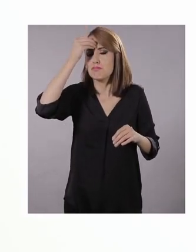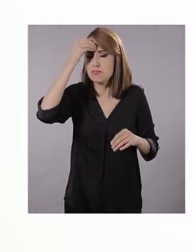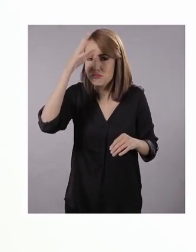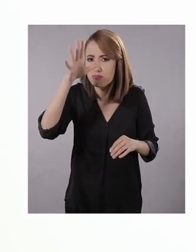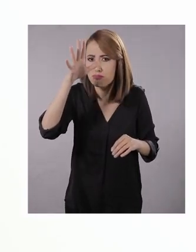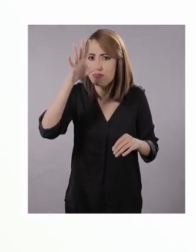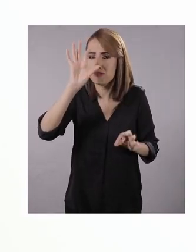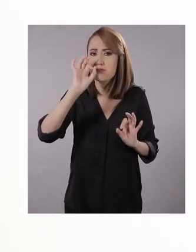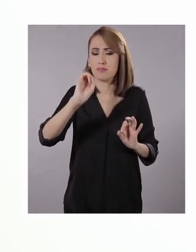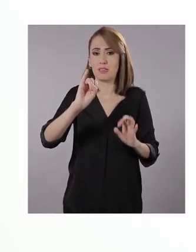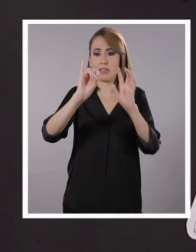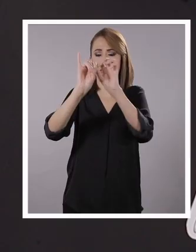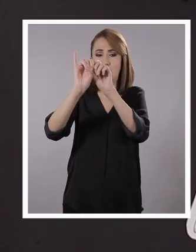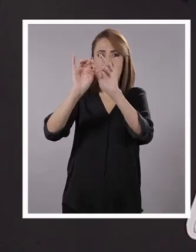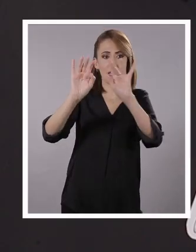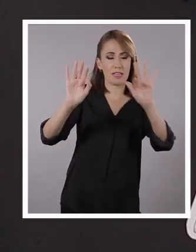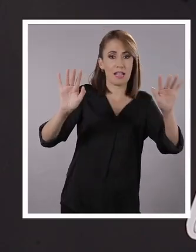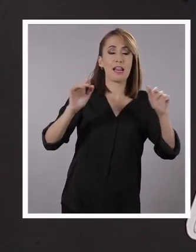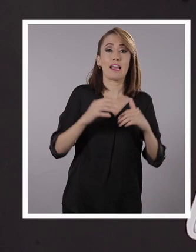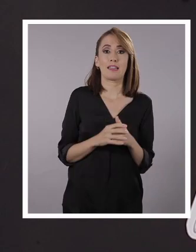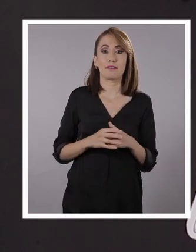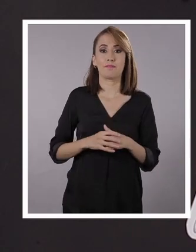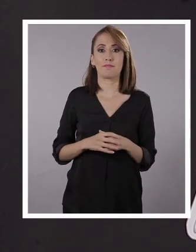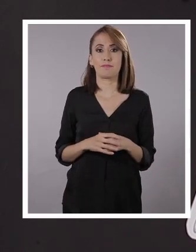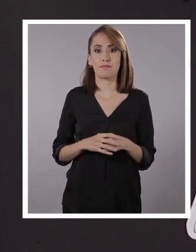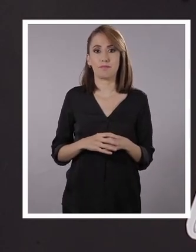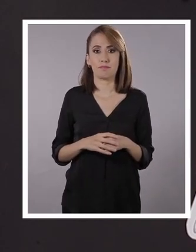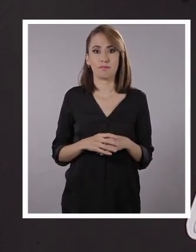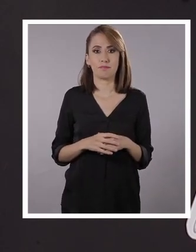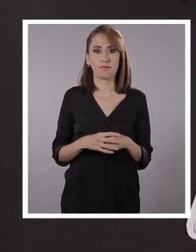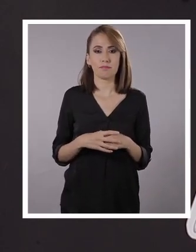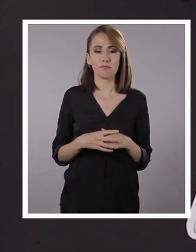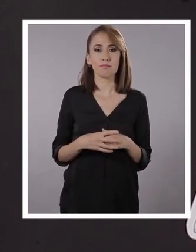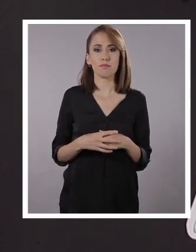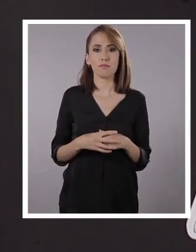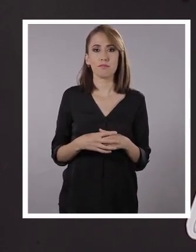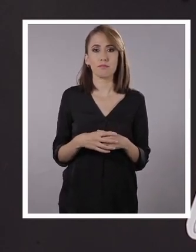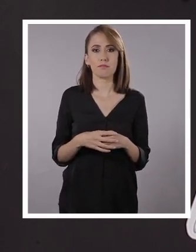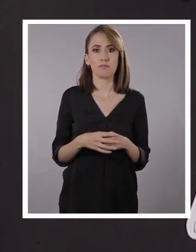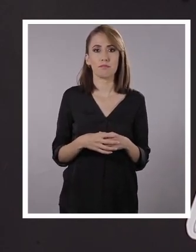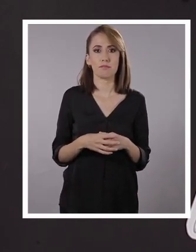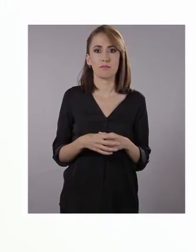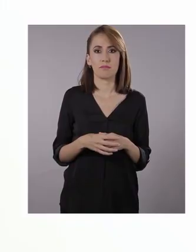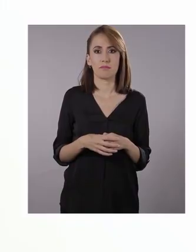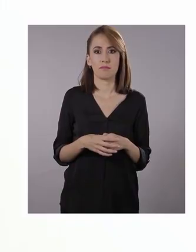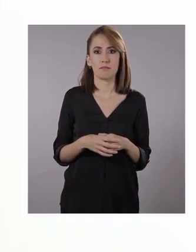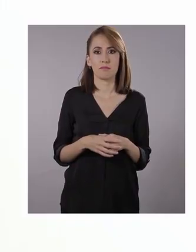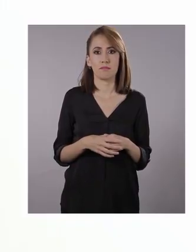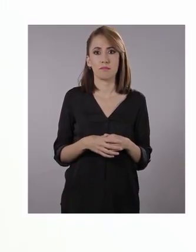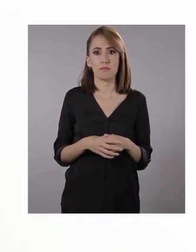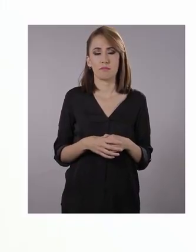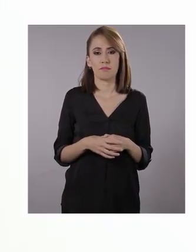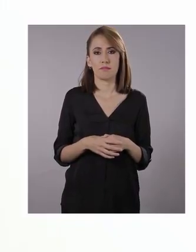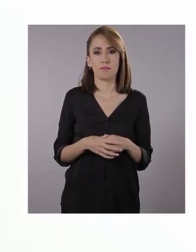¡Inteligentes! ¡Por supuesto! Son los chicos más inteligentes que yo he conocido en toda mi vida.